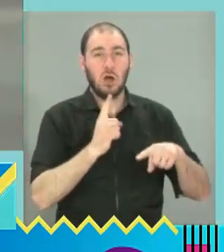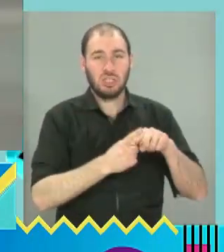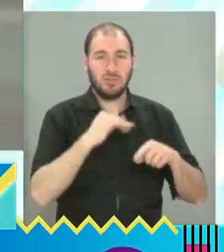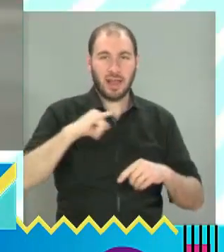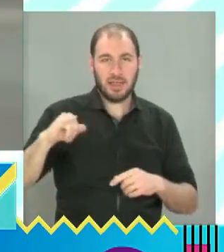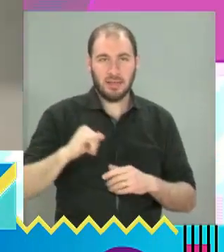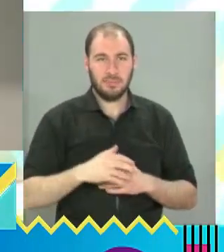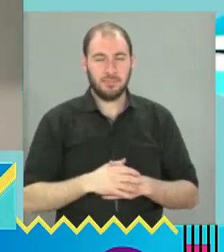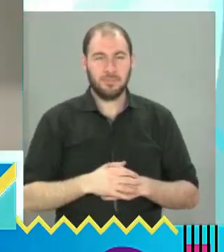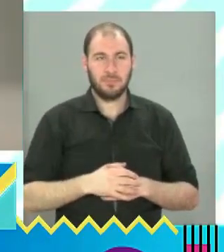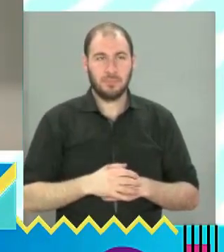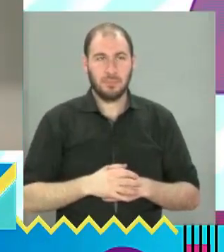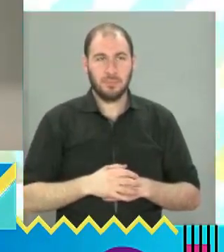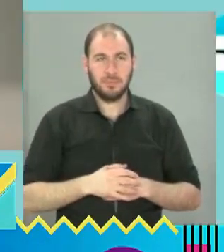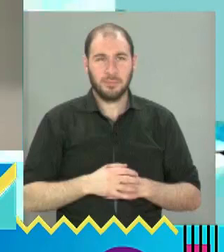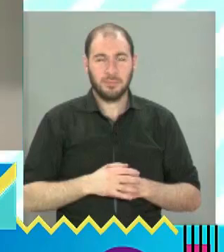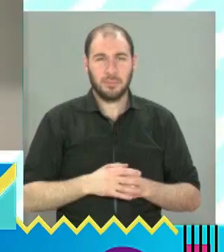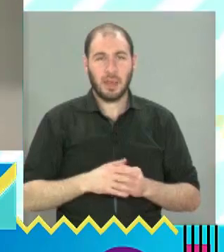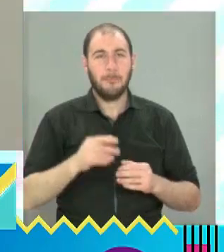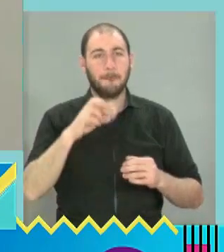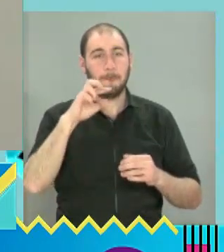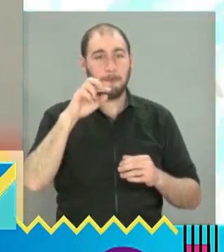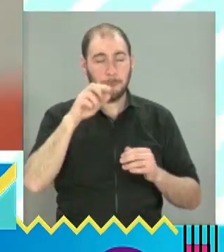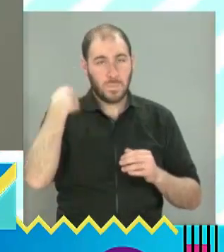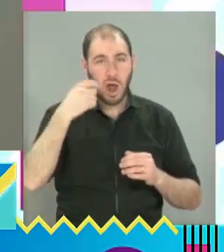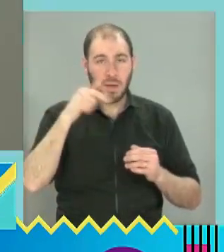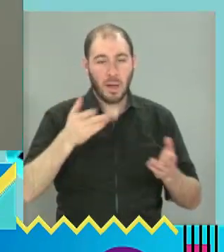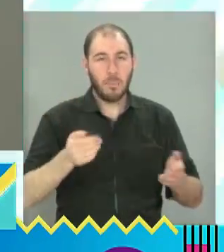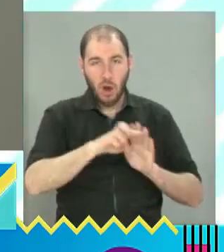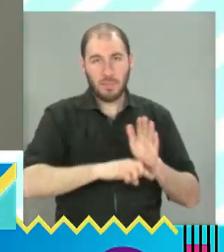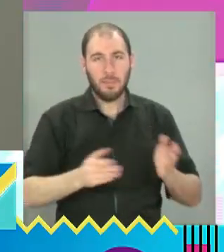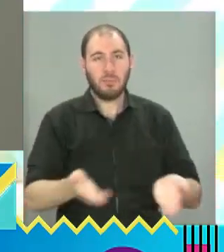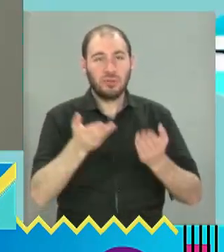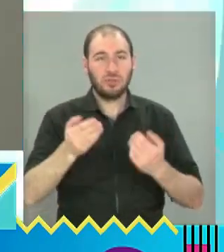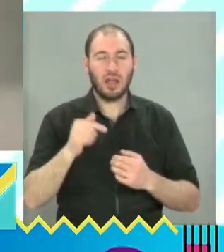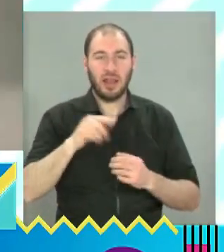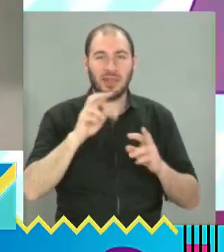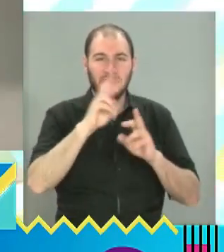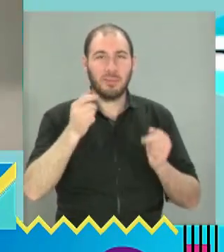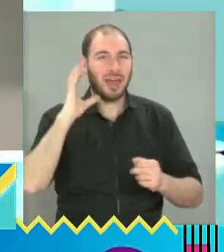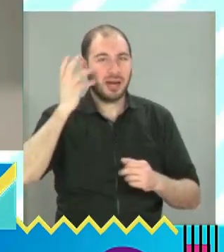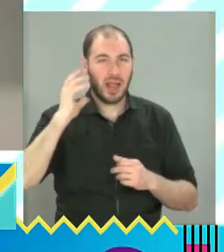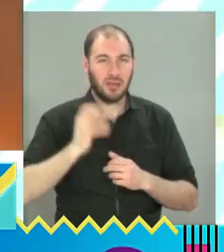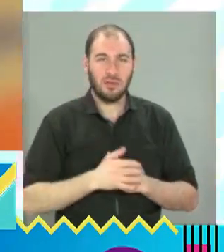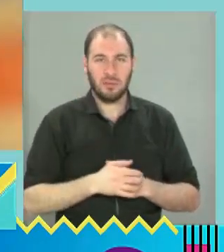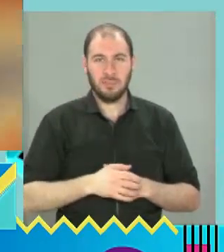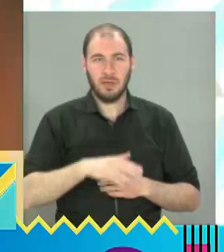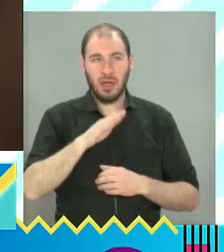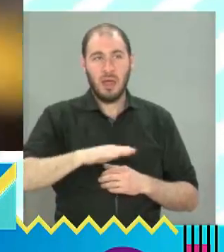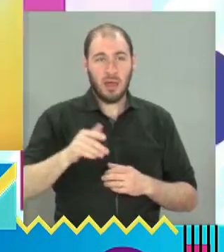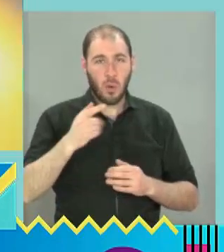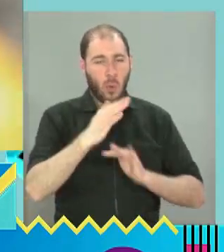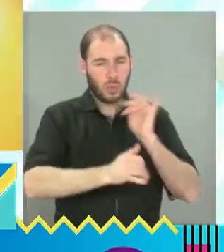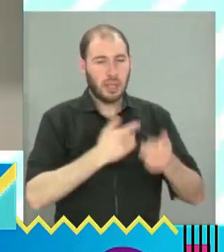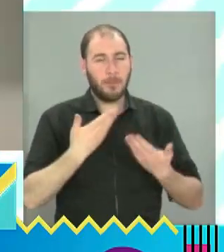negativo. Hay un programa también ahora de promoción que tiene que ver con una cuestión radial, digamos, donde los chicos van a poder